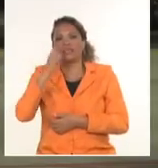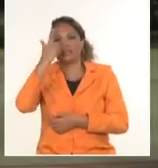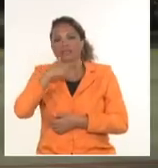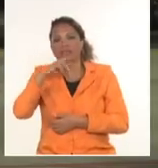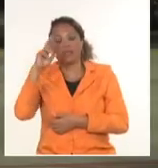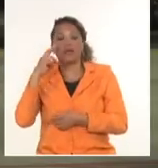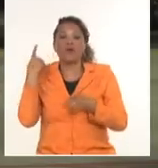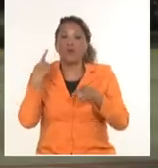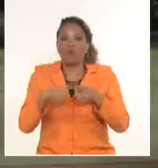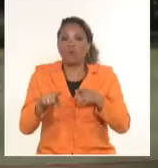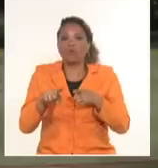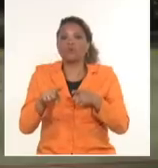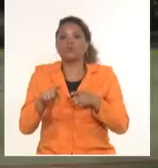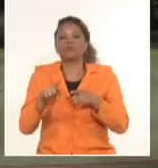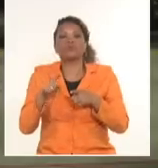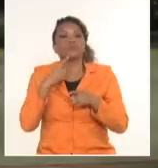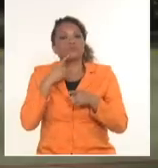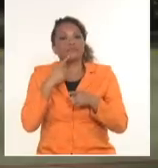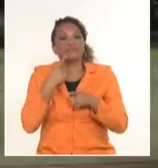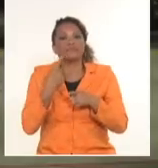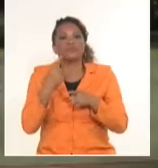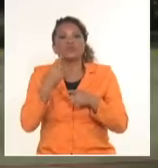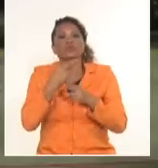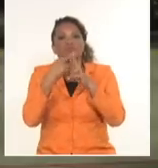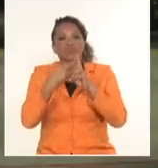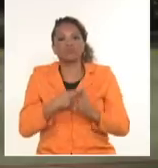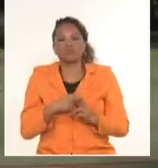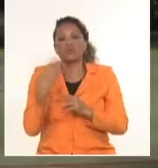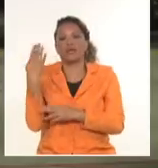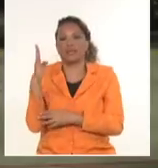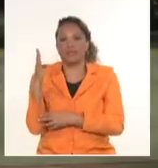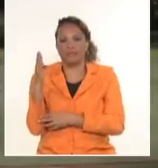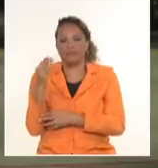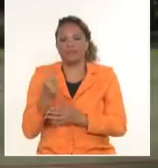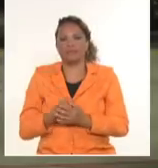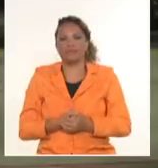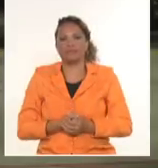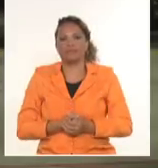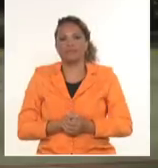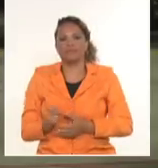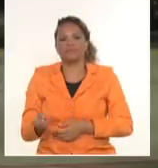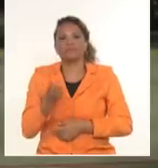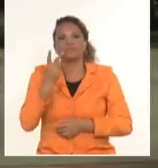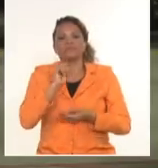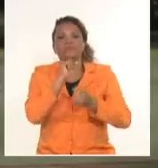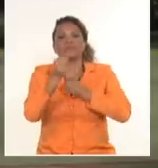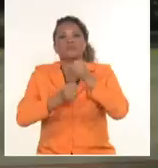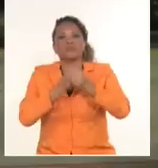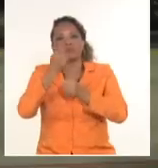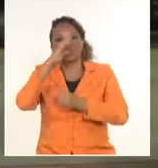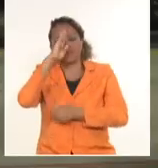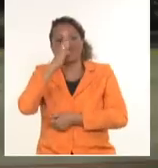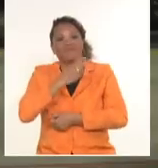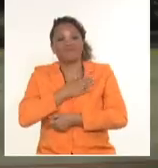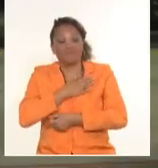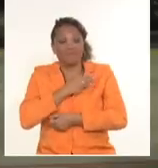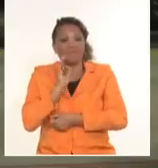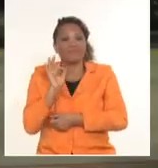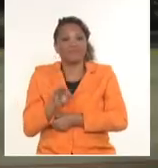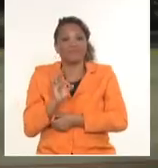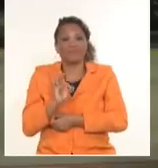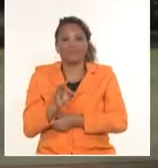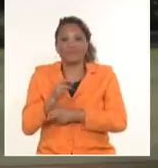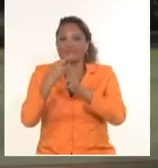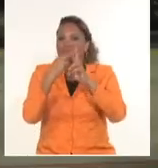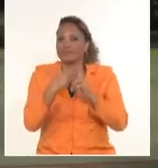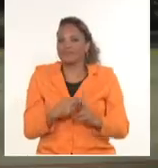pudo sumar tampoco la tercera de oro, pero sumó una de bronce, y se convirtió así en el segundo boxeador cubano, precisamente en sumar